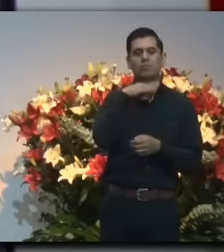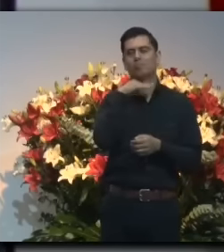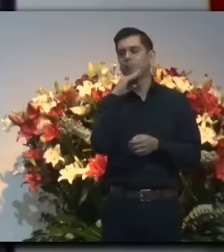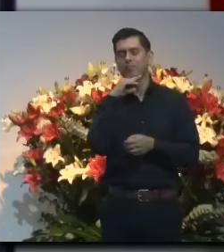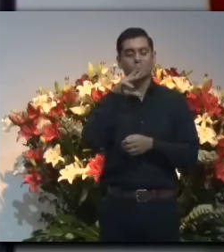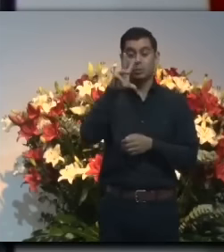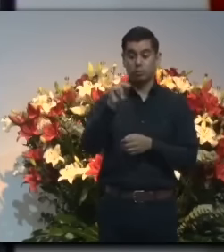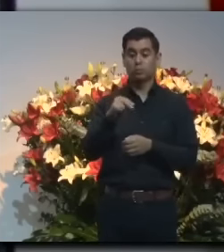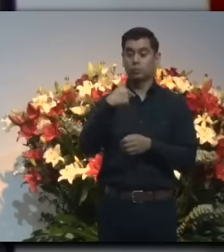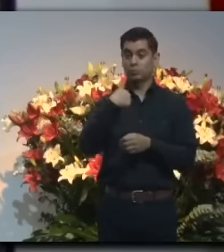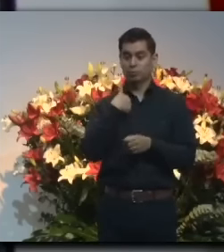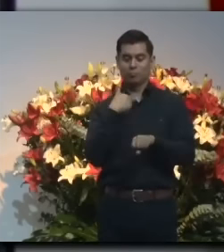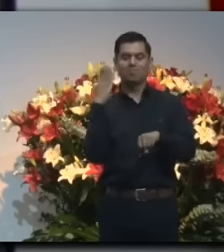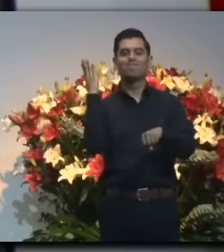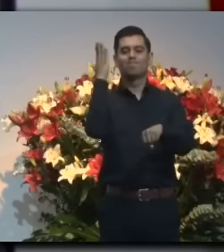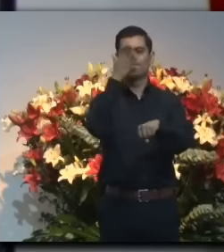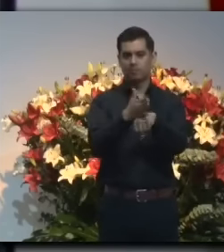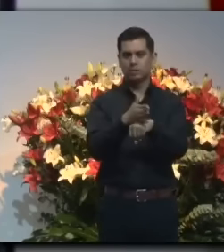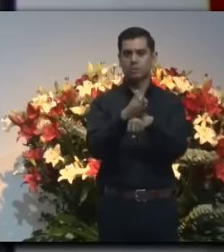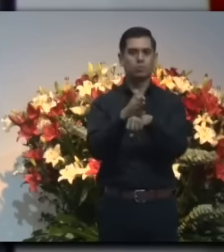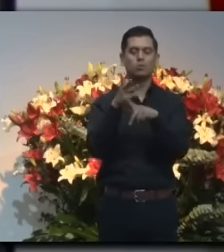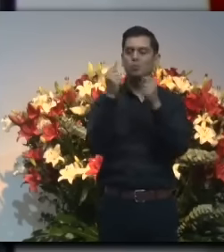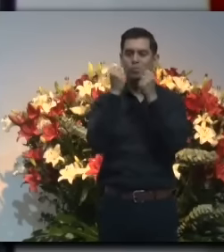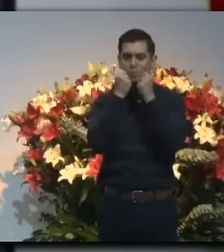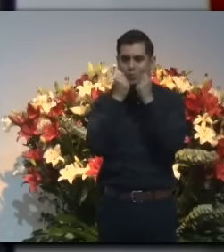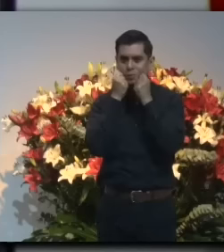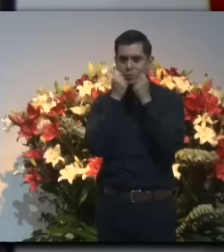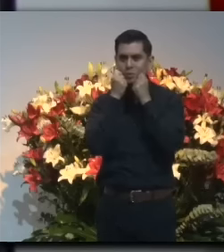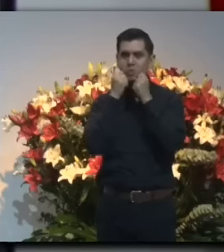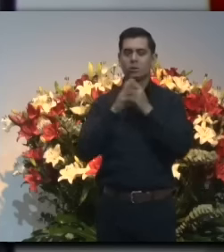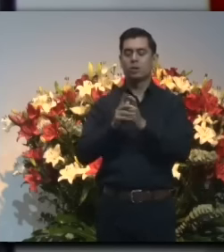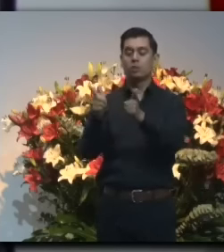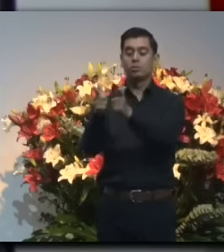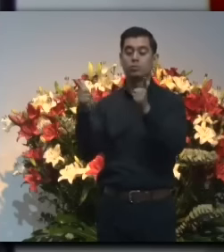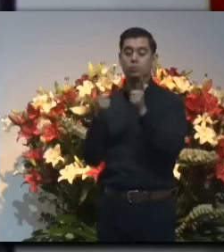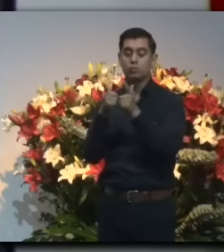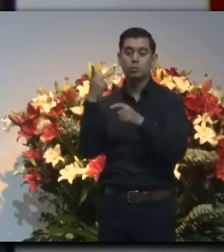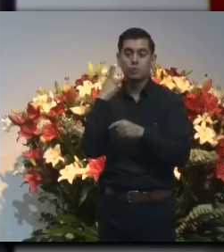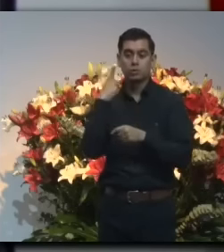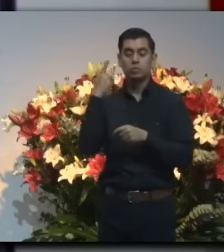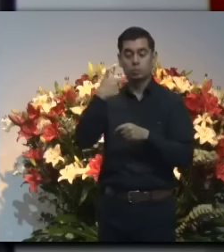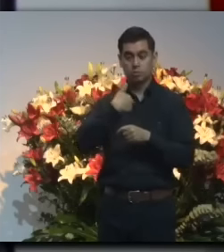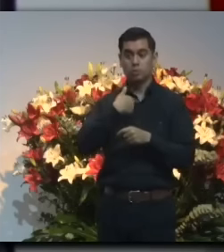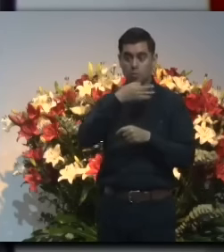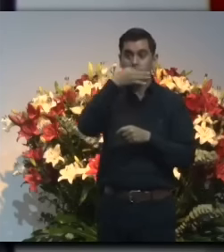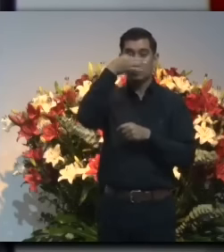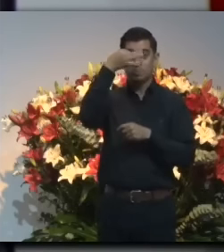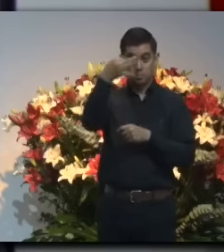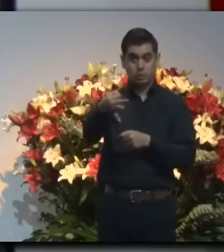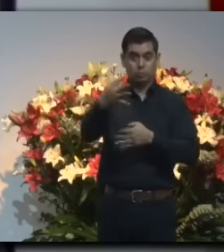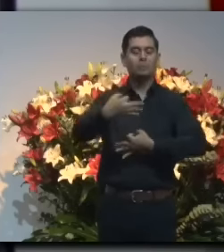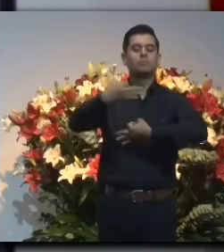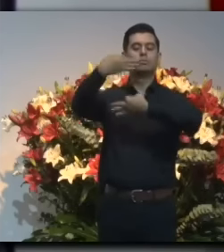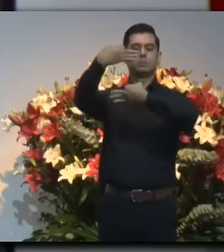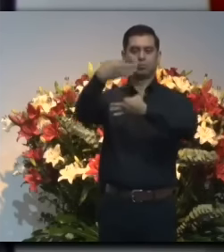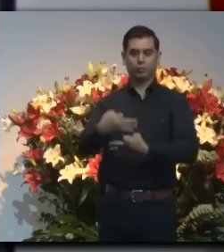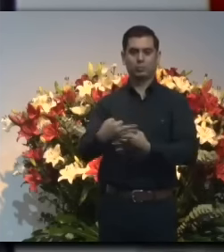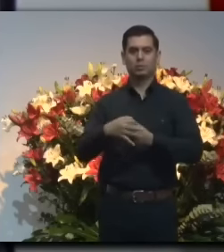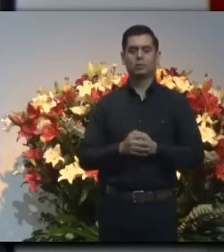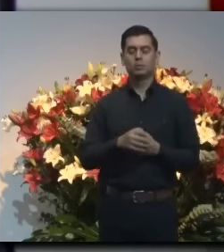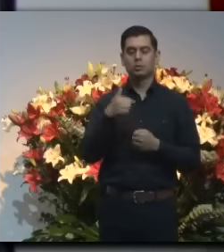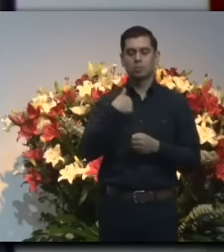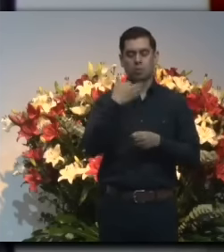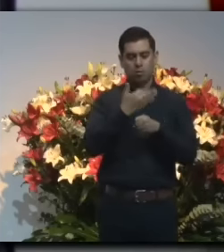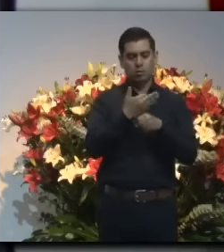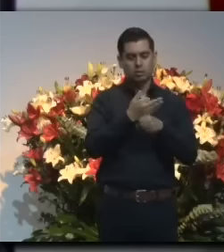será castigado sin importar el color o el partido al que pertenezca. Eso se los digo claramente. Y ahora sí entro a la